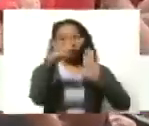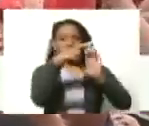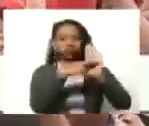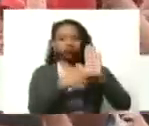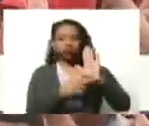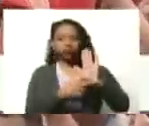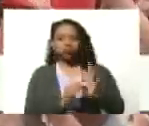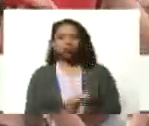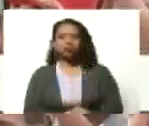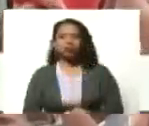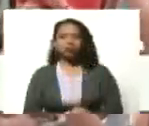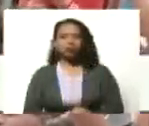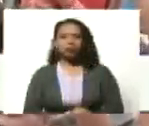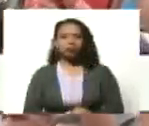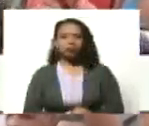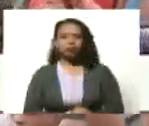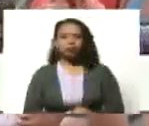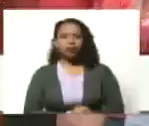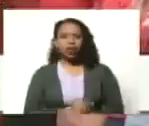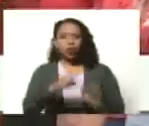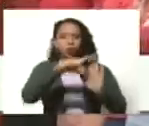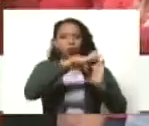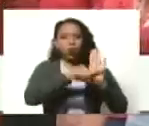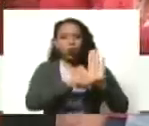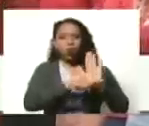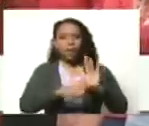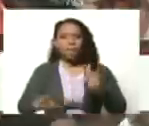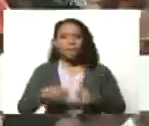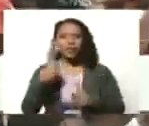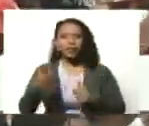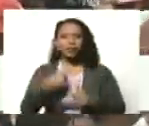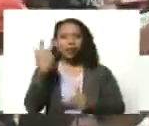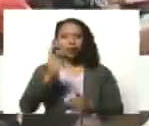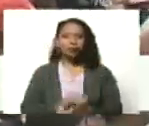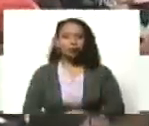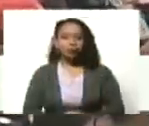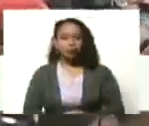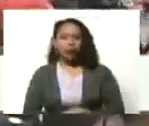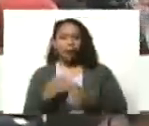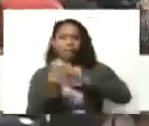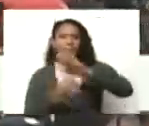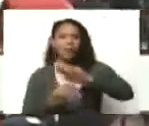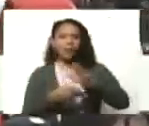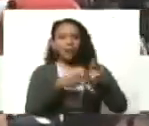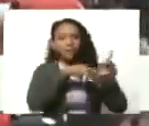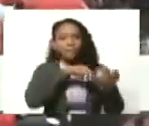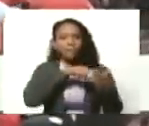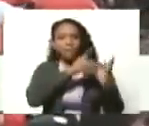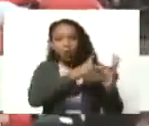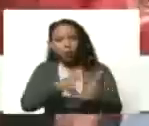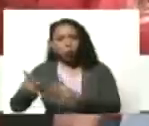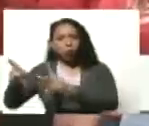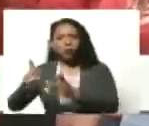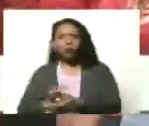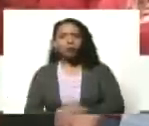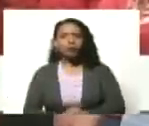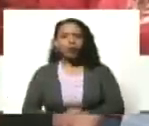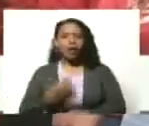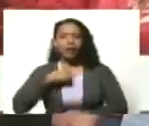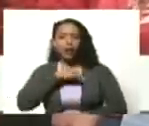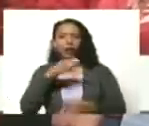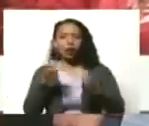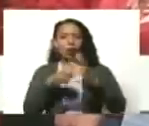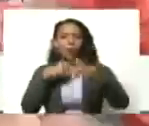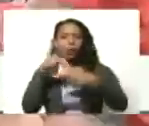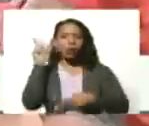reglamentos, estatutos, principios, bases programáticas de nuestro